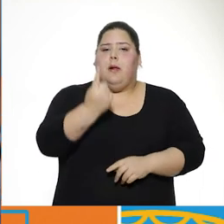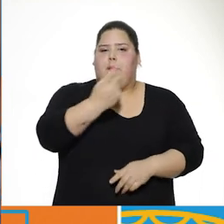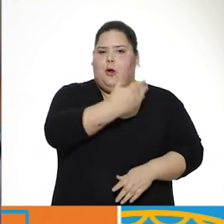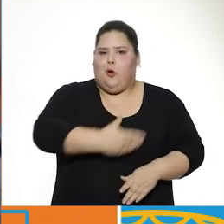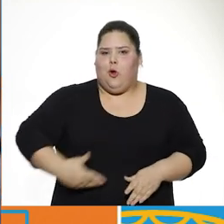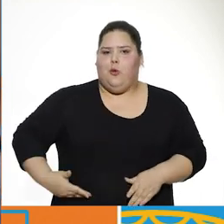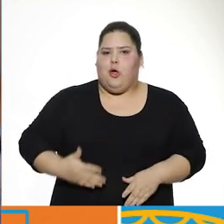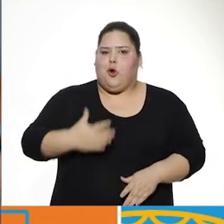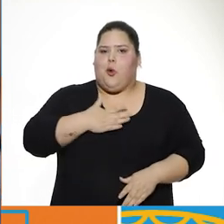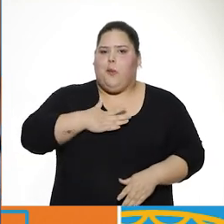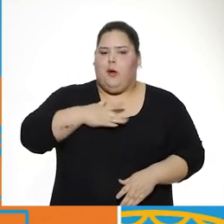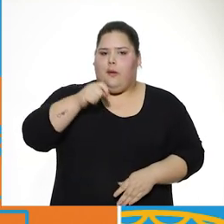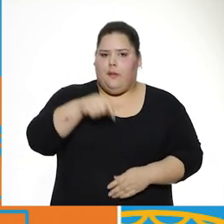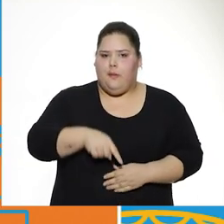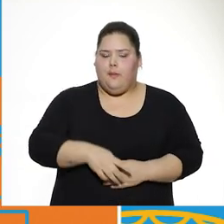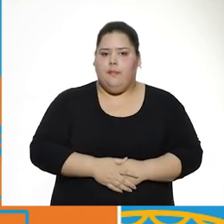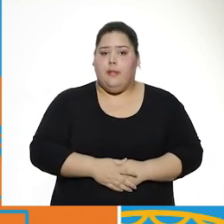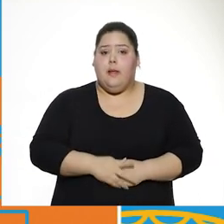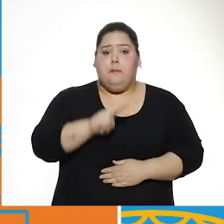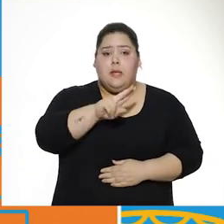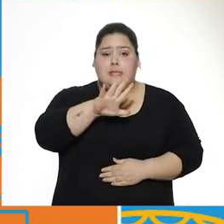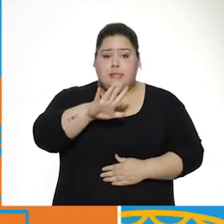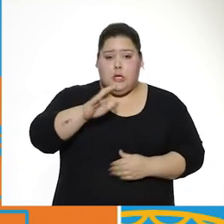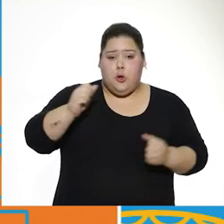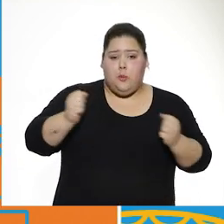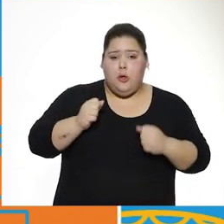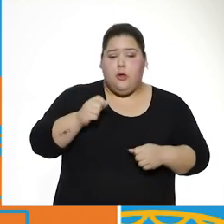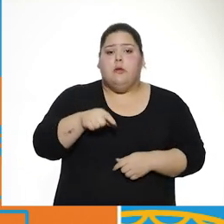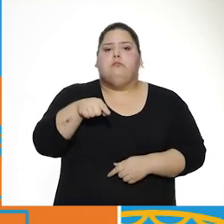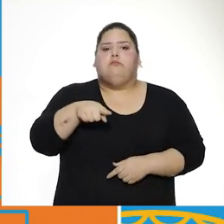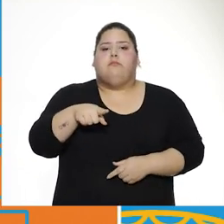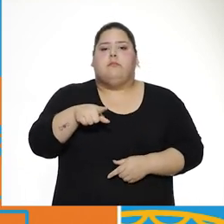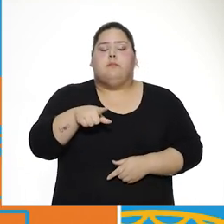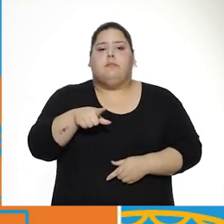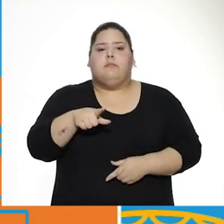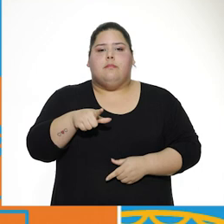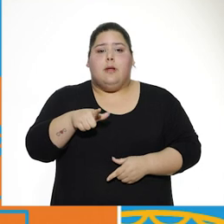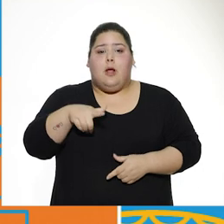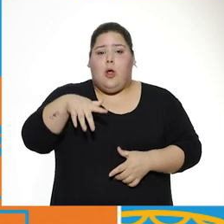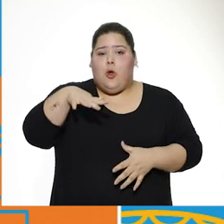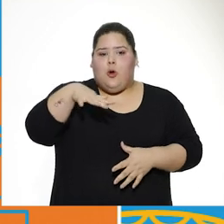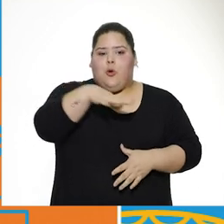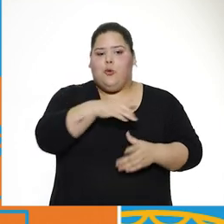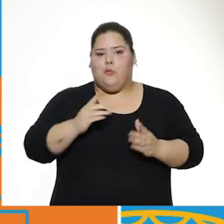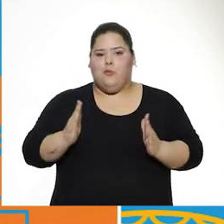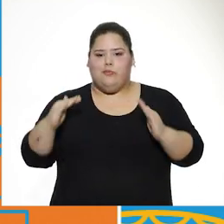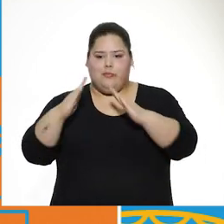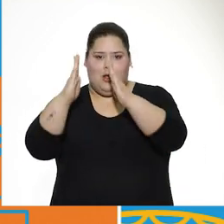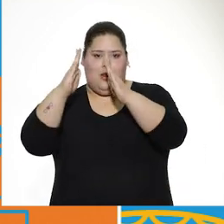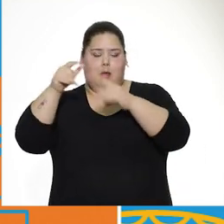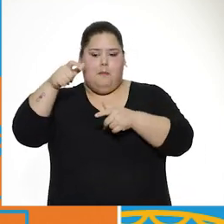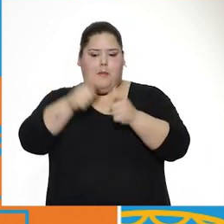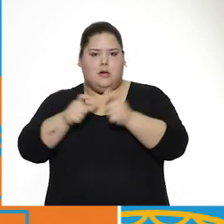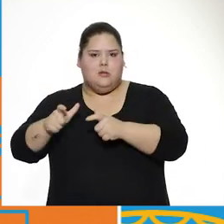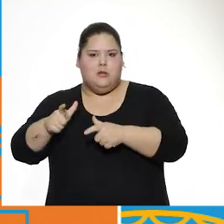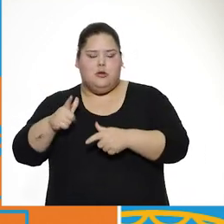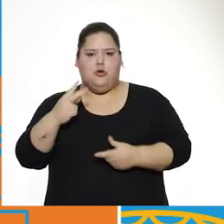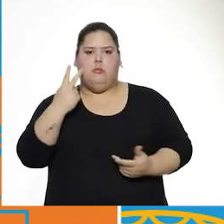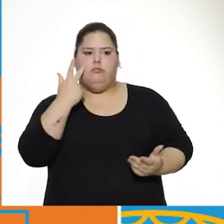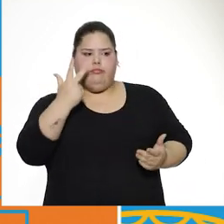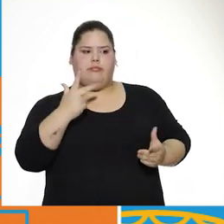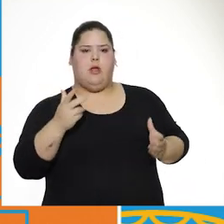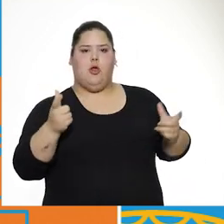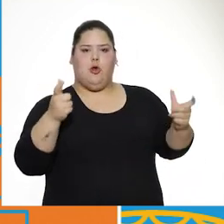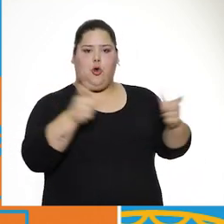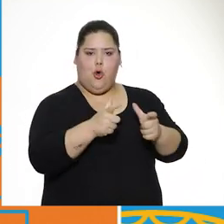primer gobierno patrio. El 25 de mayo fue la jornada en la cual los integrantes del Cabildo